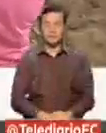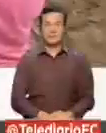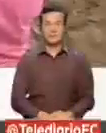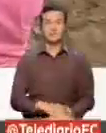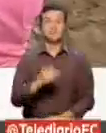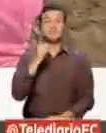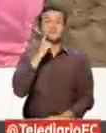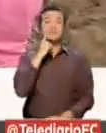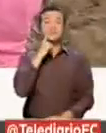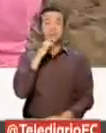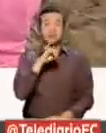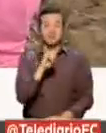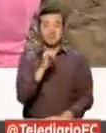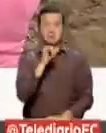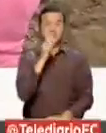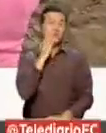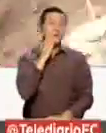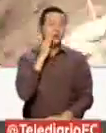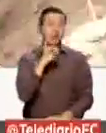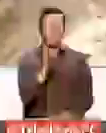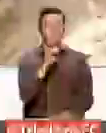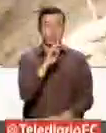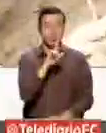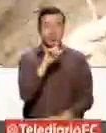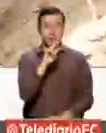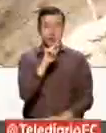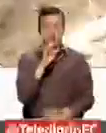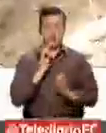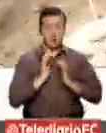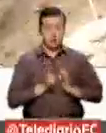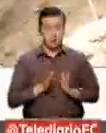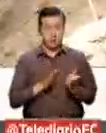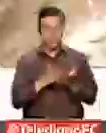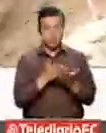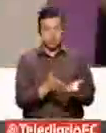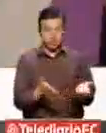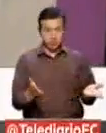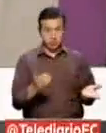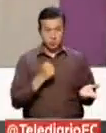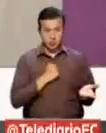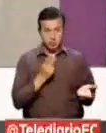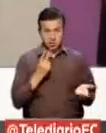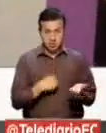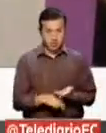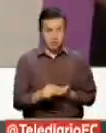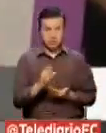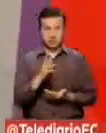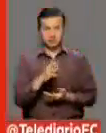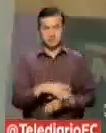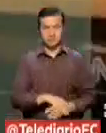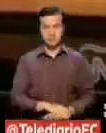Los padres de Juliana Campoverde no creen que los restos hallados en el norte de Quito sean de su hija.